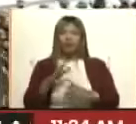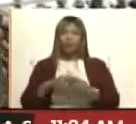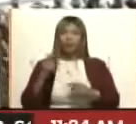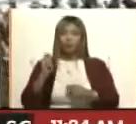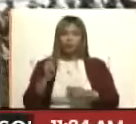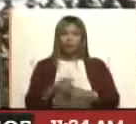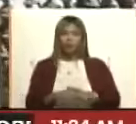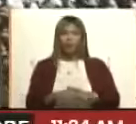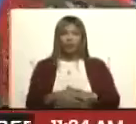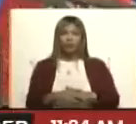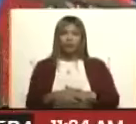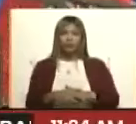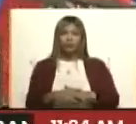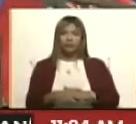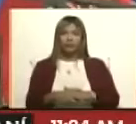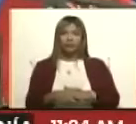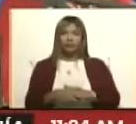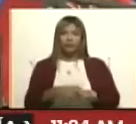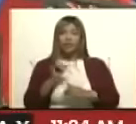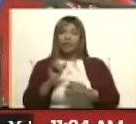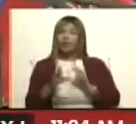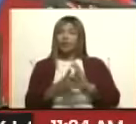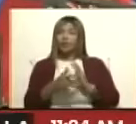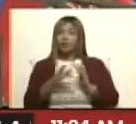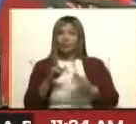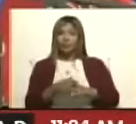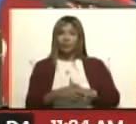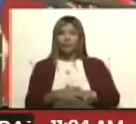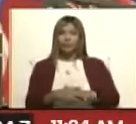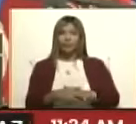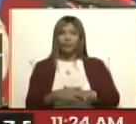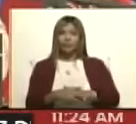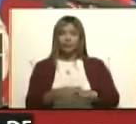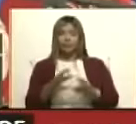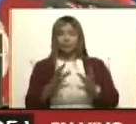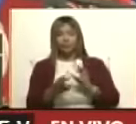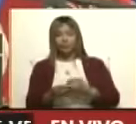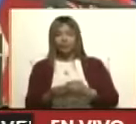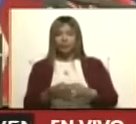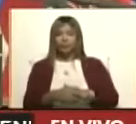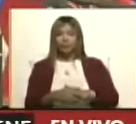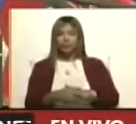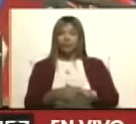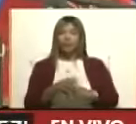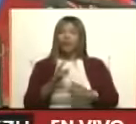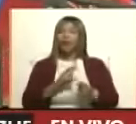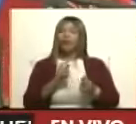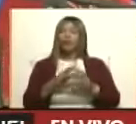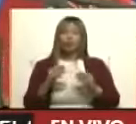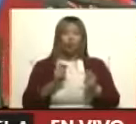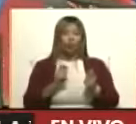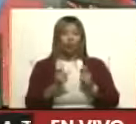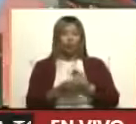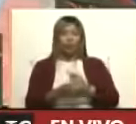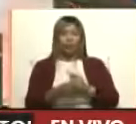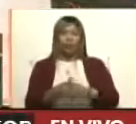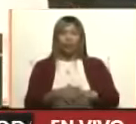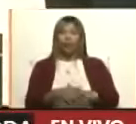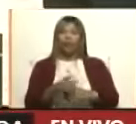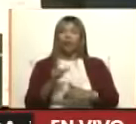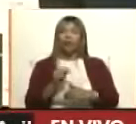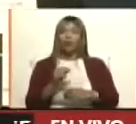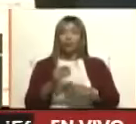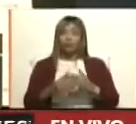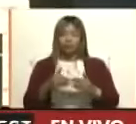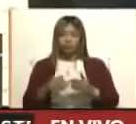constitucional y tecnológicamente adecuada a los cambios y a lo que ha